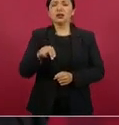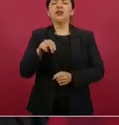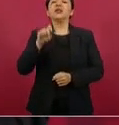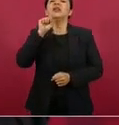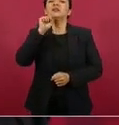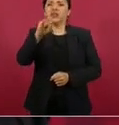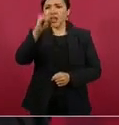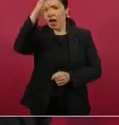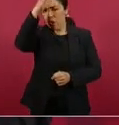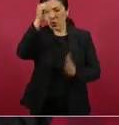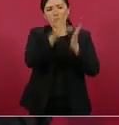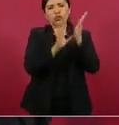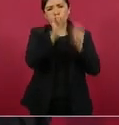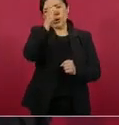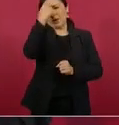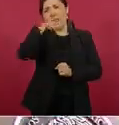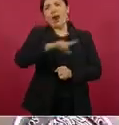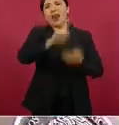constitucional la ley eléctrica